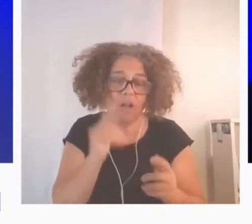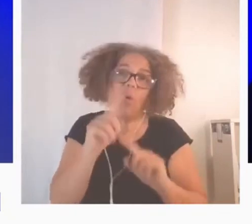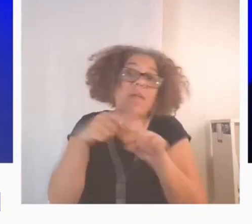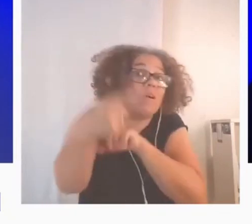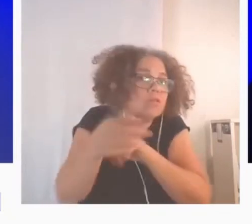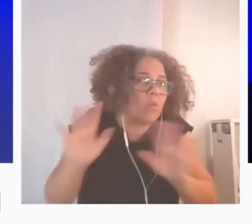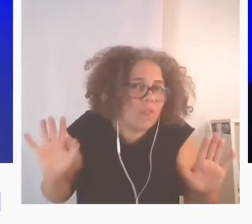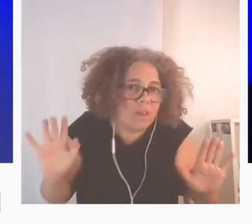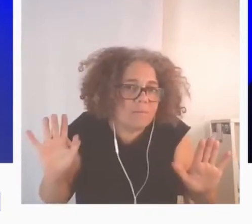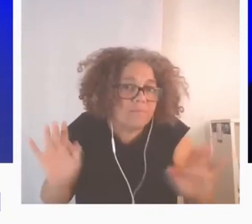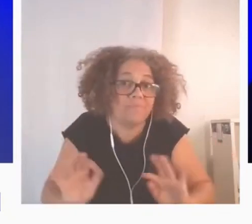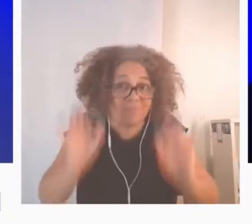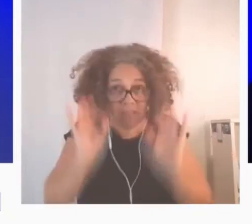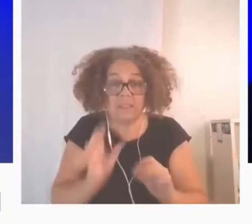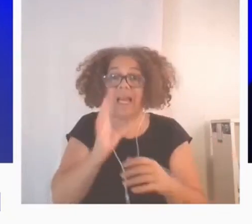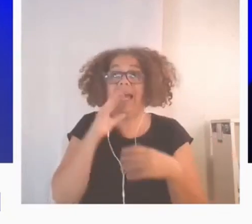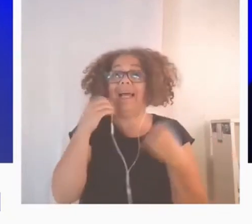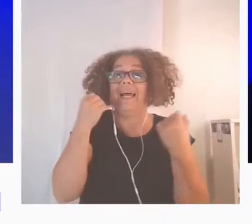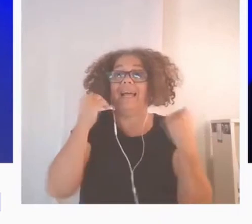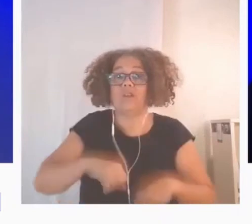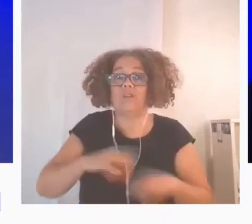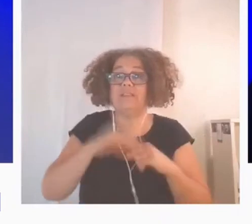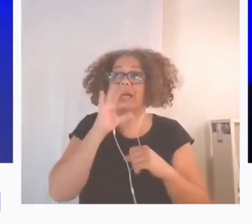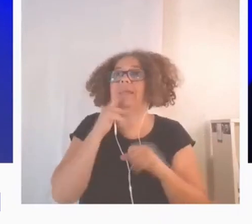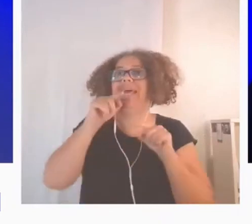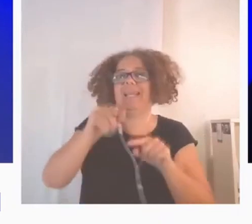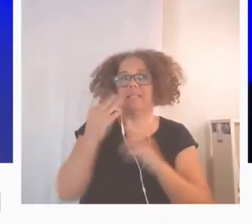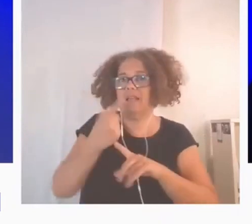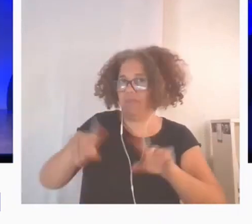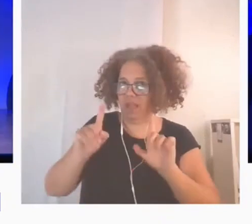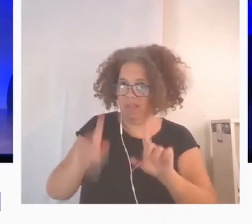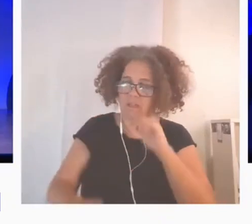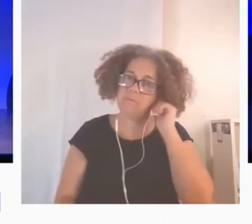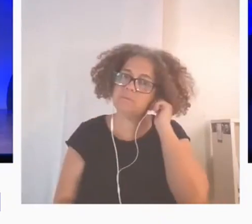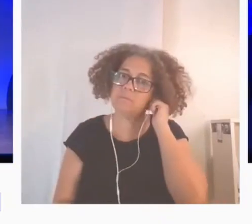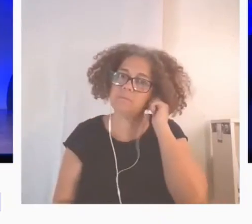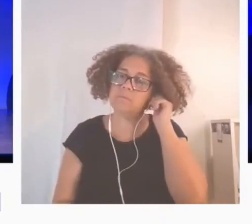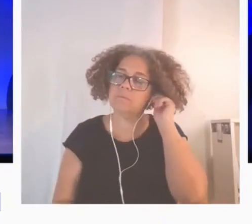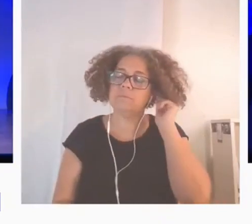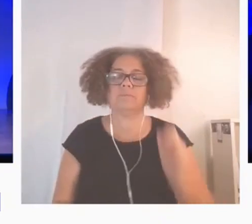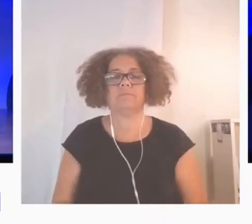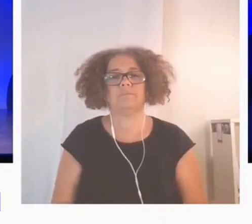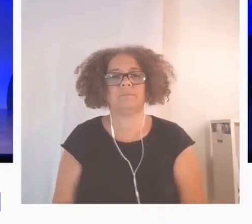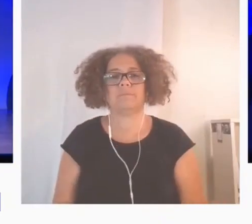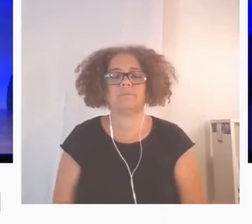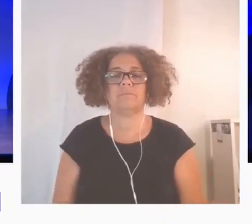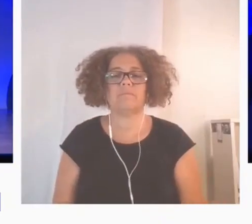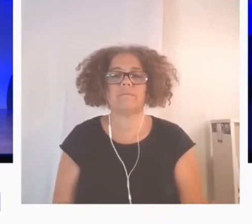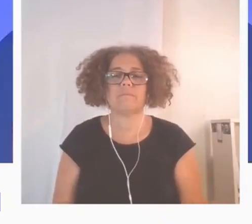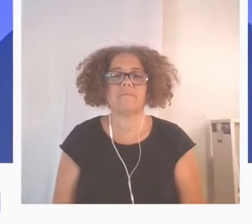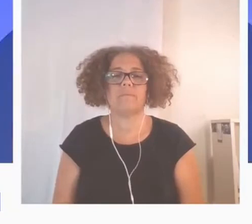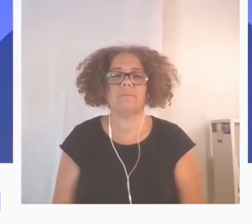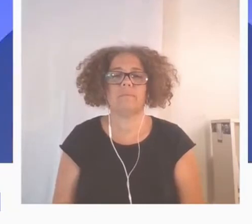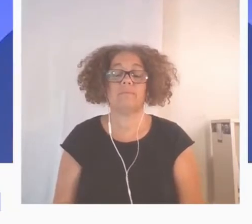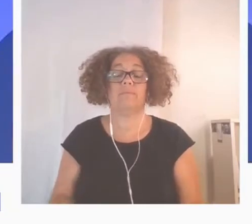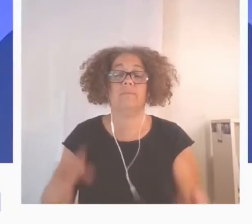pase. Entonces, la verdad que es la diferencia, y allí pues lo tienes muy claro. Dices que esperas que la lanzadera os aporte a